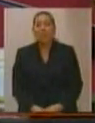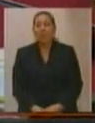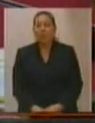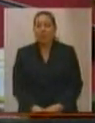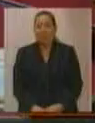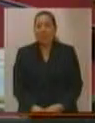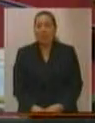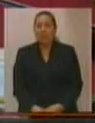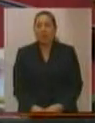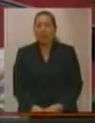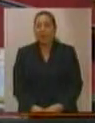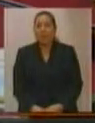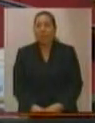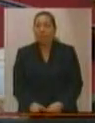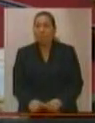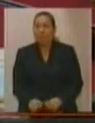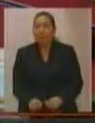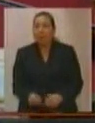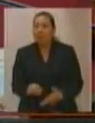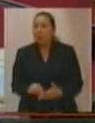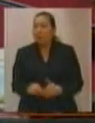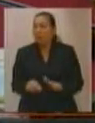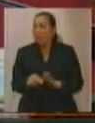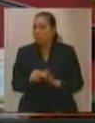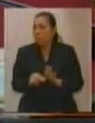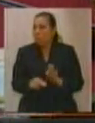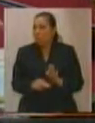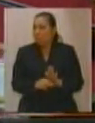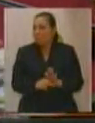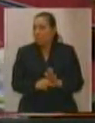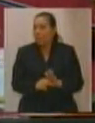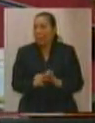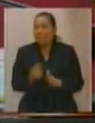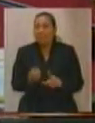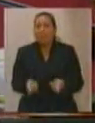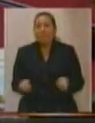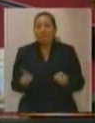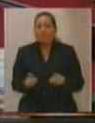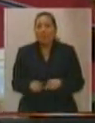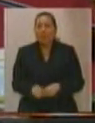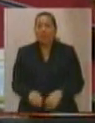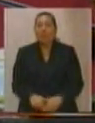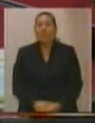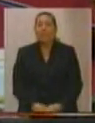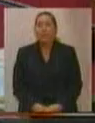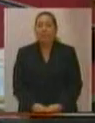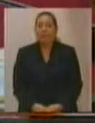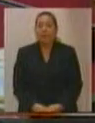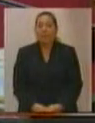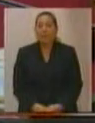esta iniciativa pretende normar una relación de pareja, ¿verdad?